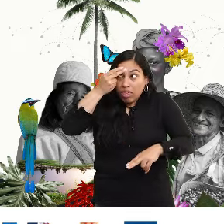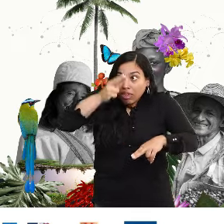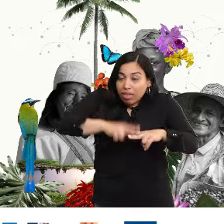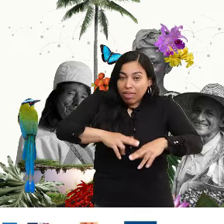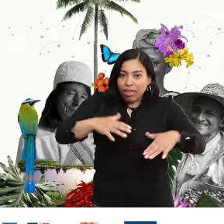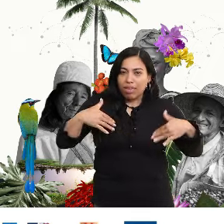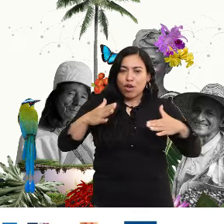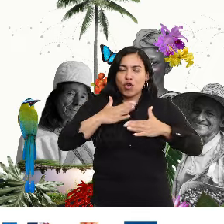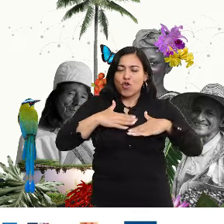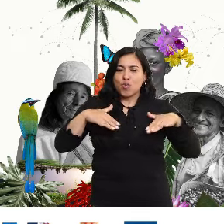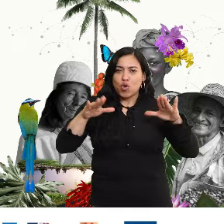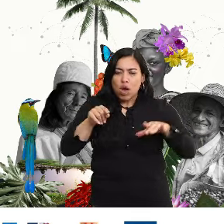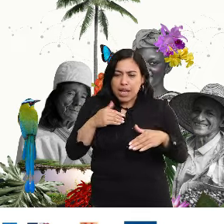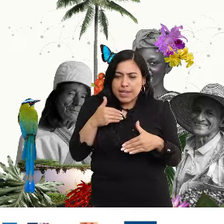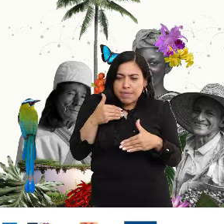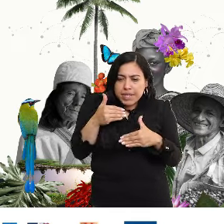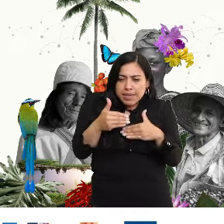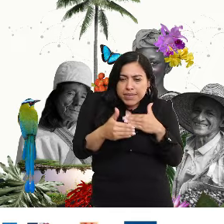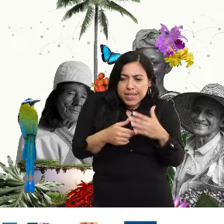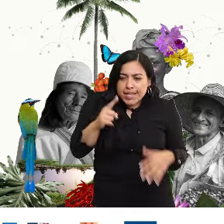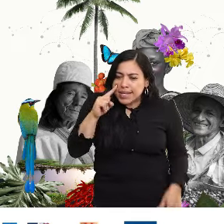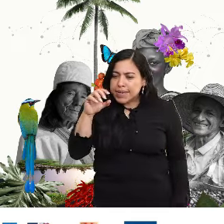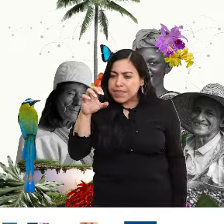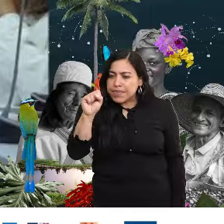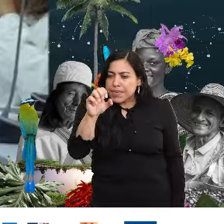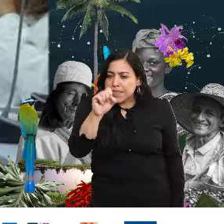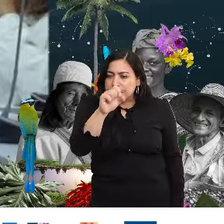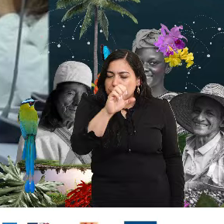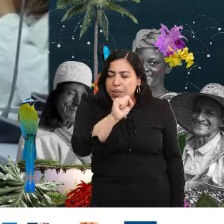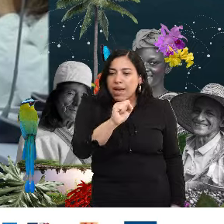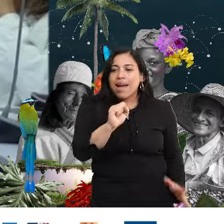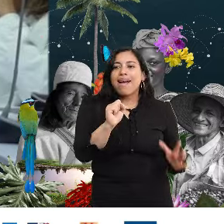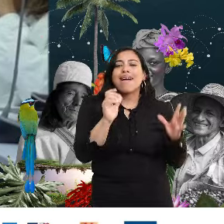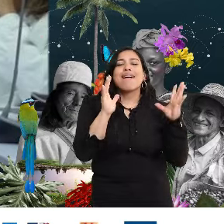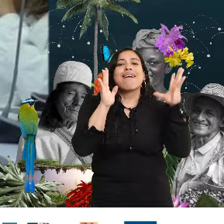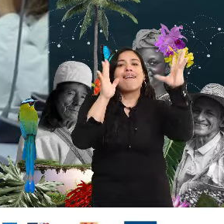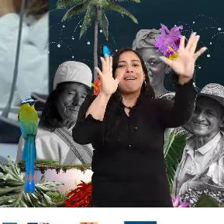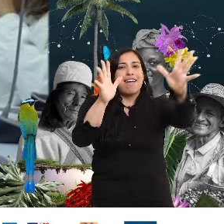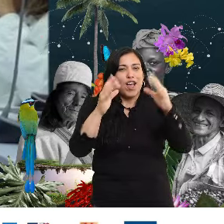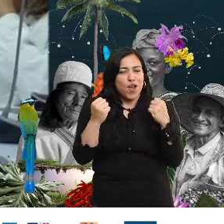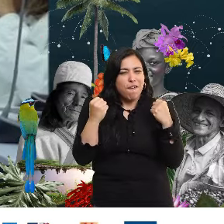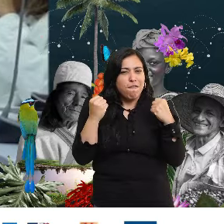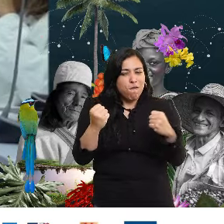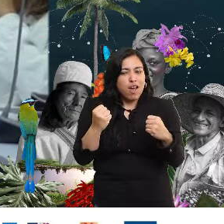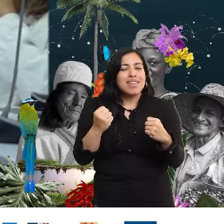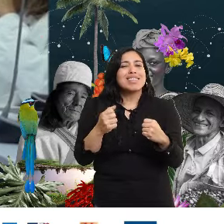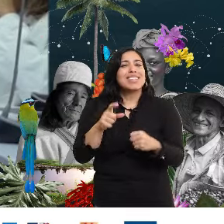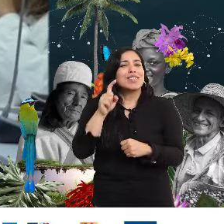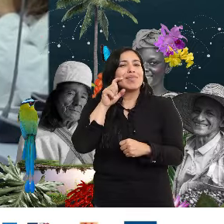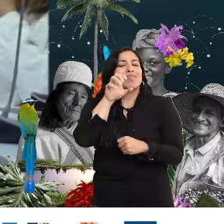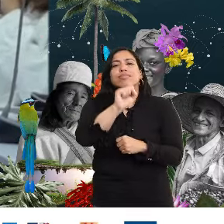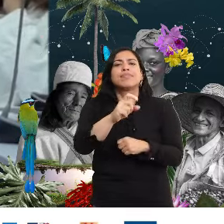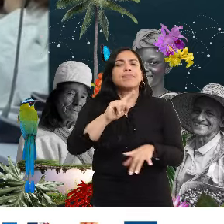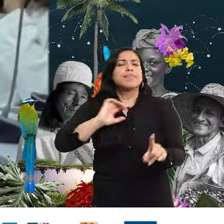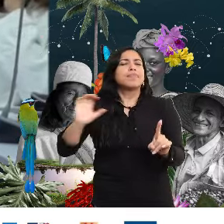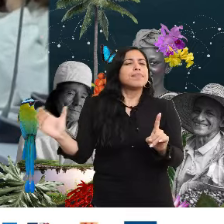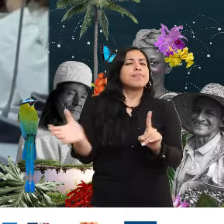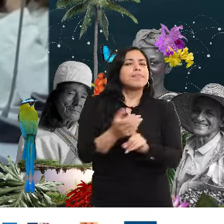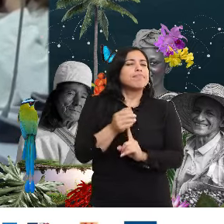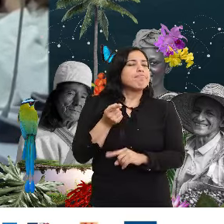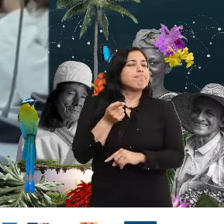que lo hemos ido descubriendo y lo hemos ido dándole fuerza y poder, descubrimos